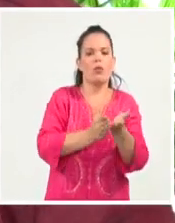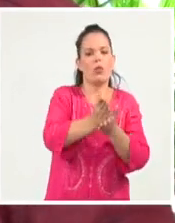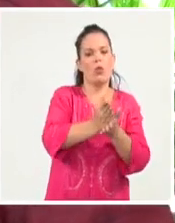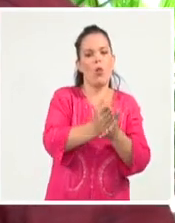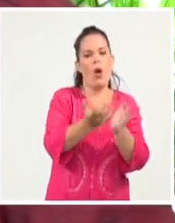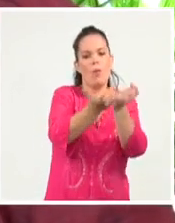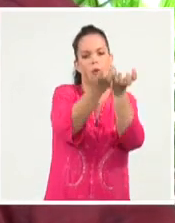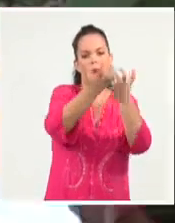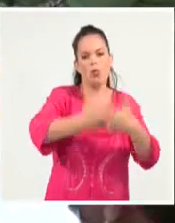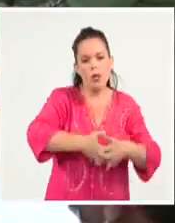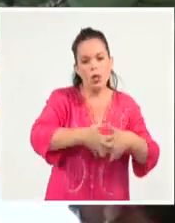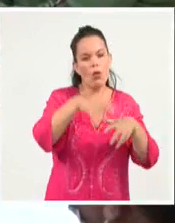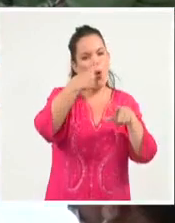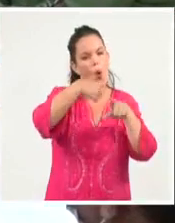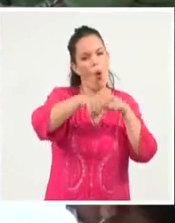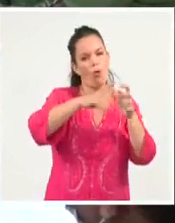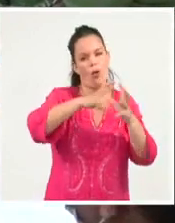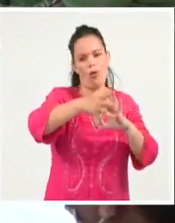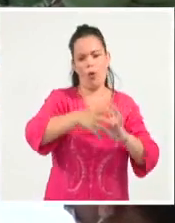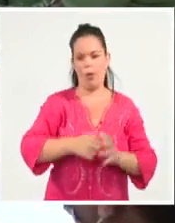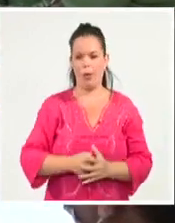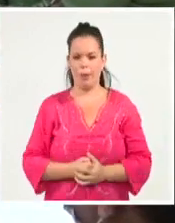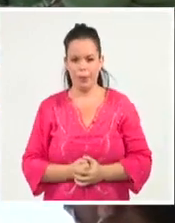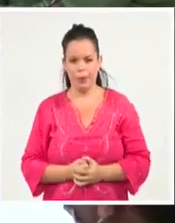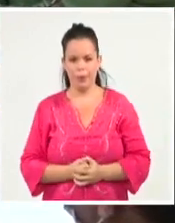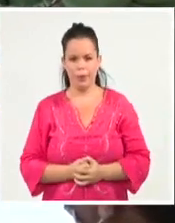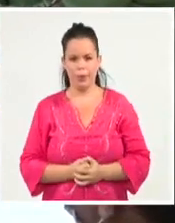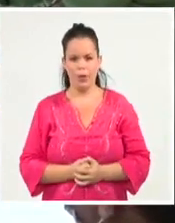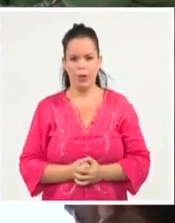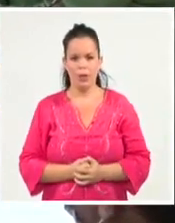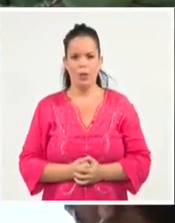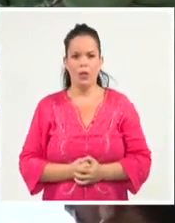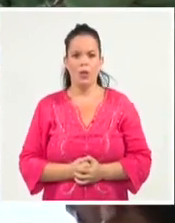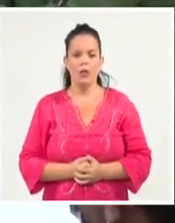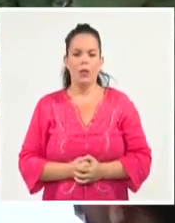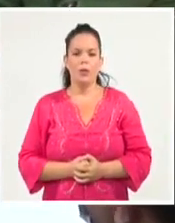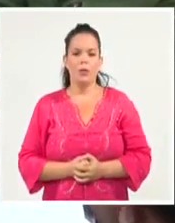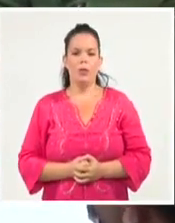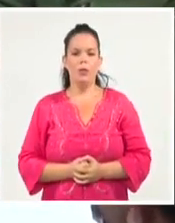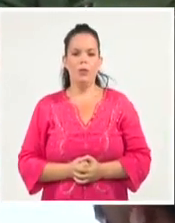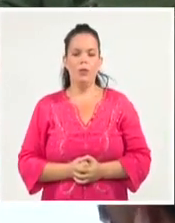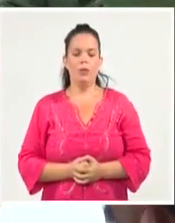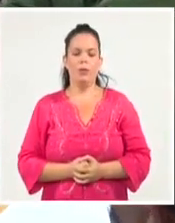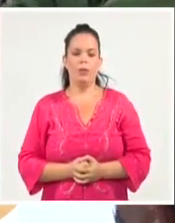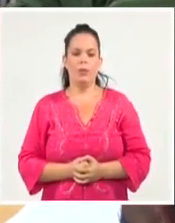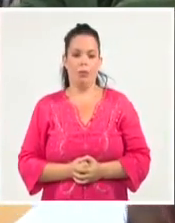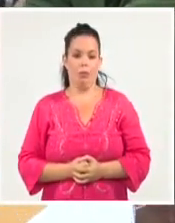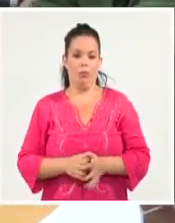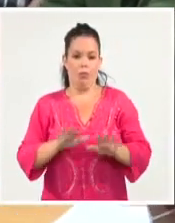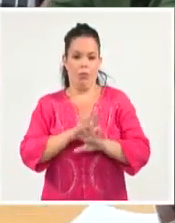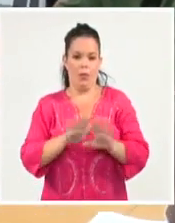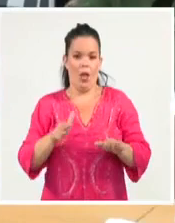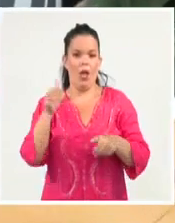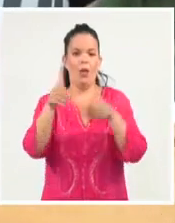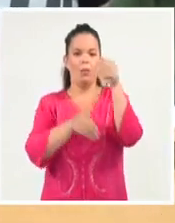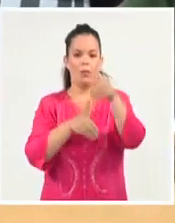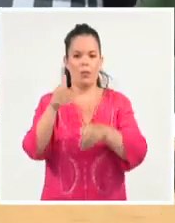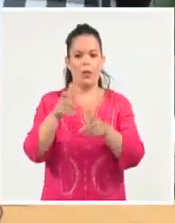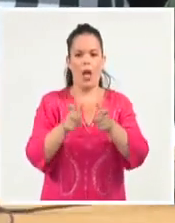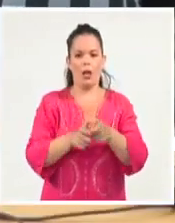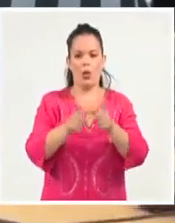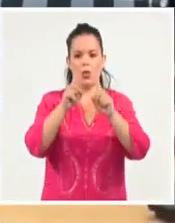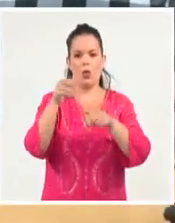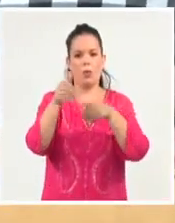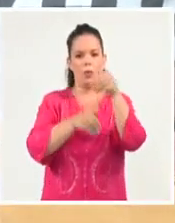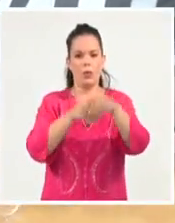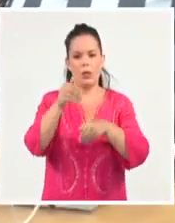que hay un grupo de organismos con la dirección del país al frente. Acabamos de terminar una reunión presidida por el primer secretario, el presidente, el